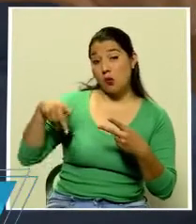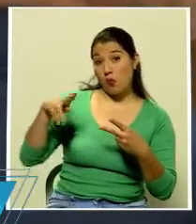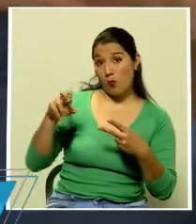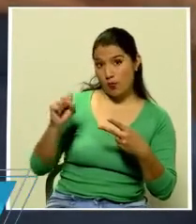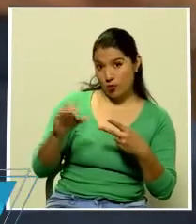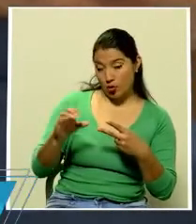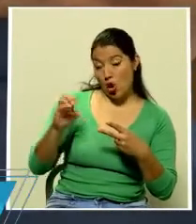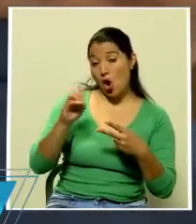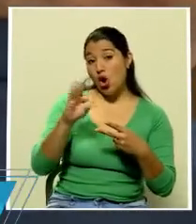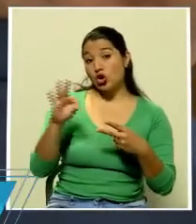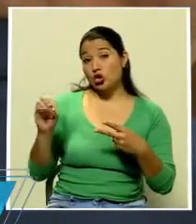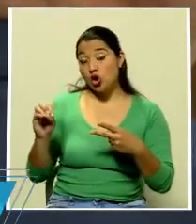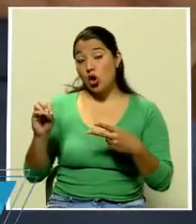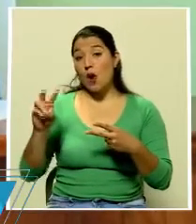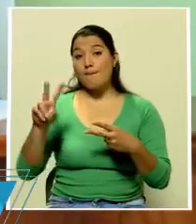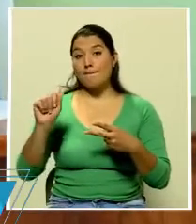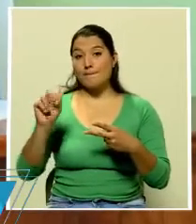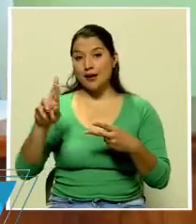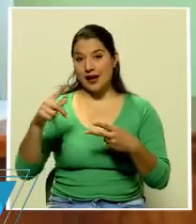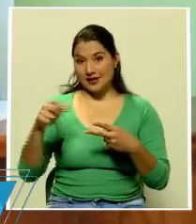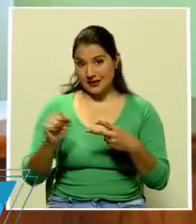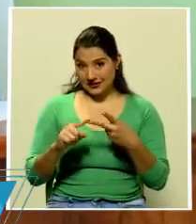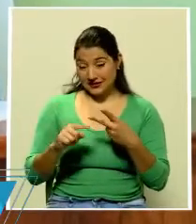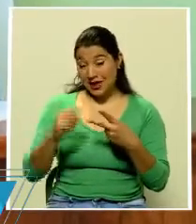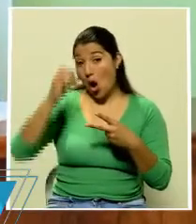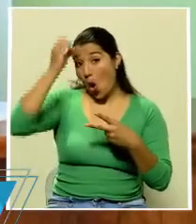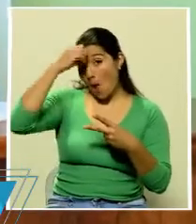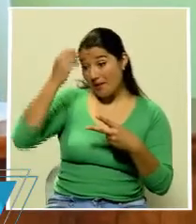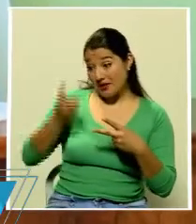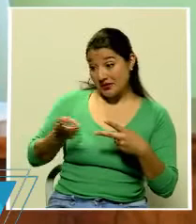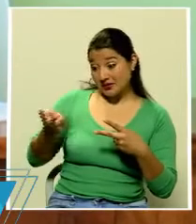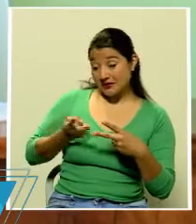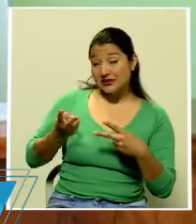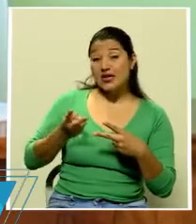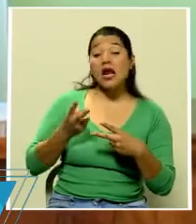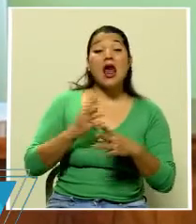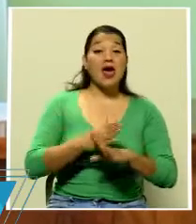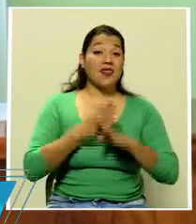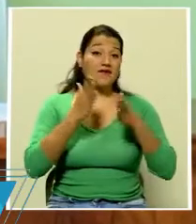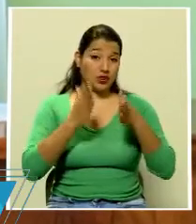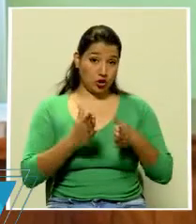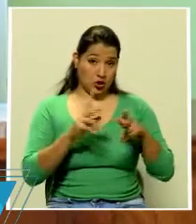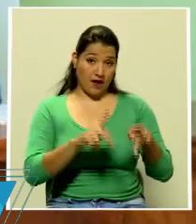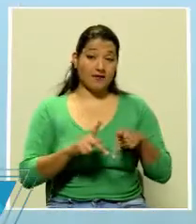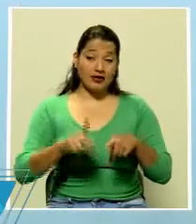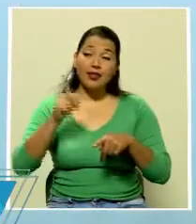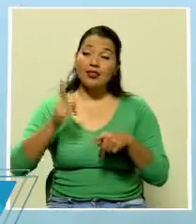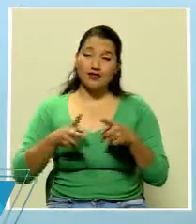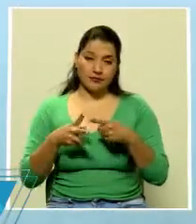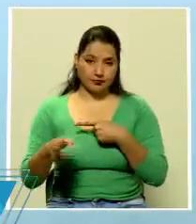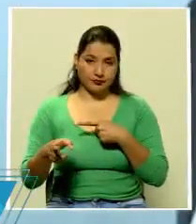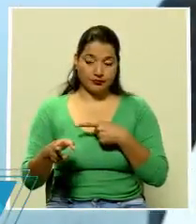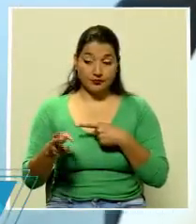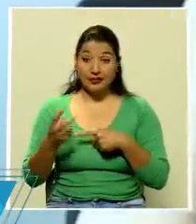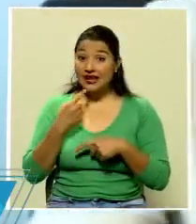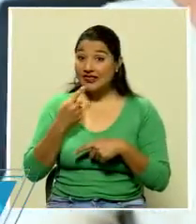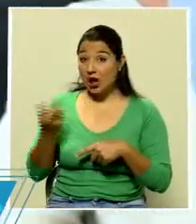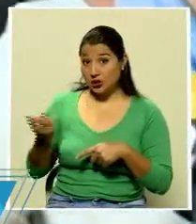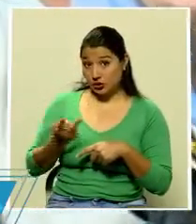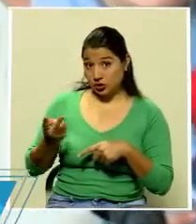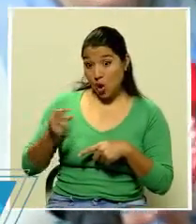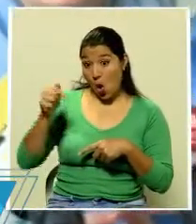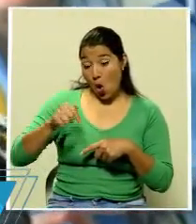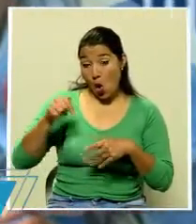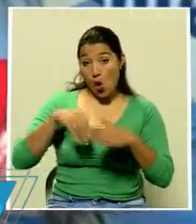Vargas, consideran que la defensora de los habitantes, Catalina Crespo, debe ser destituida de su puesto. Así lo dieron a conocer en